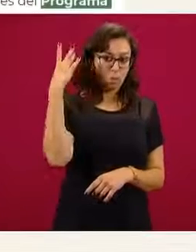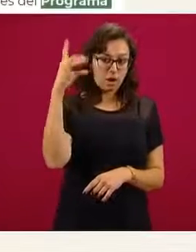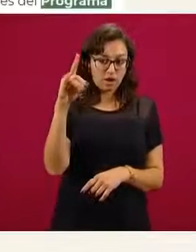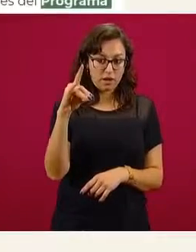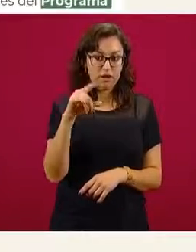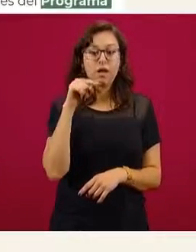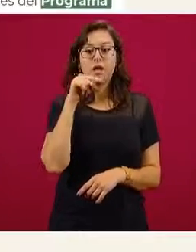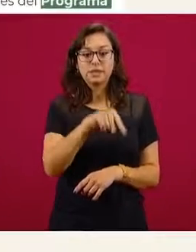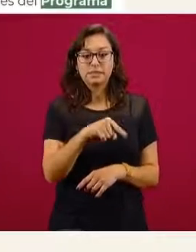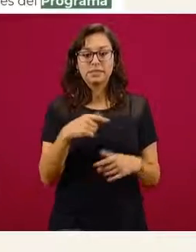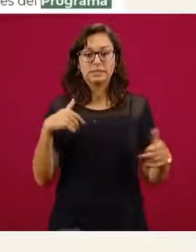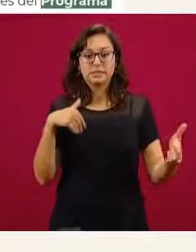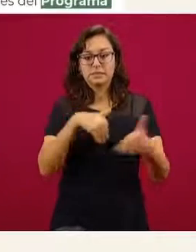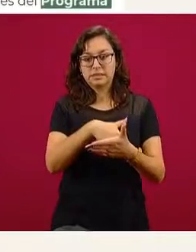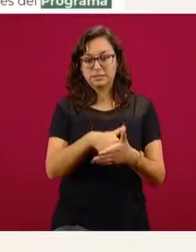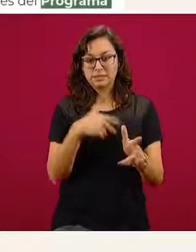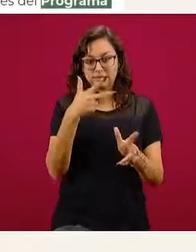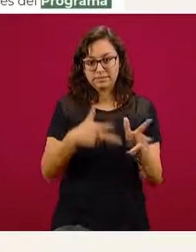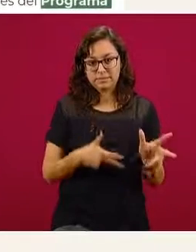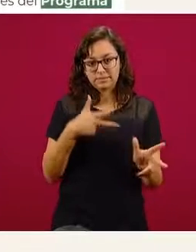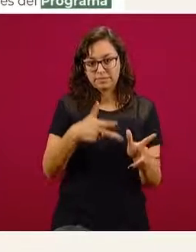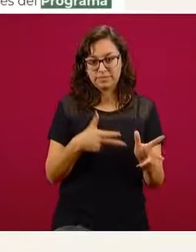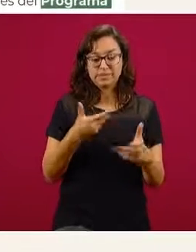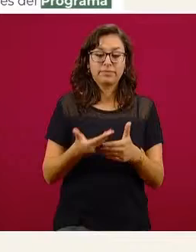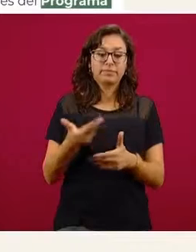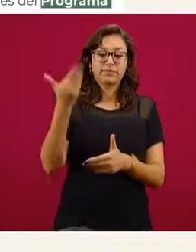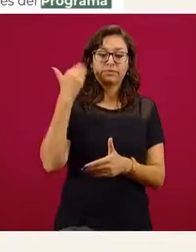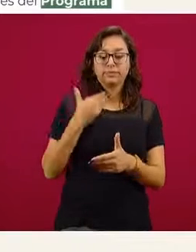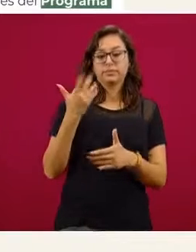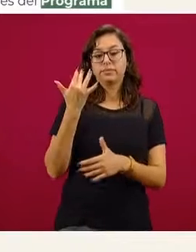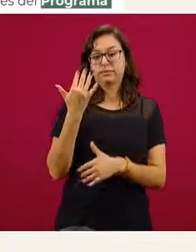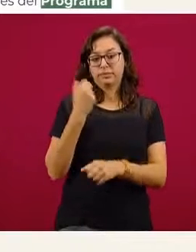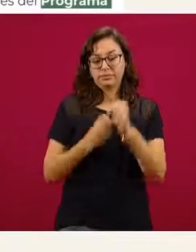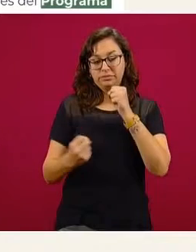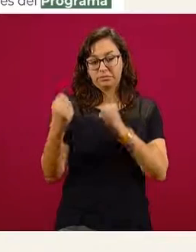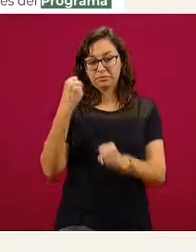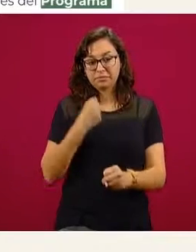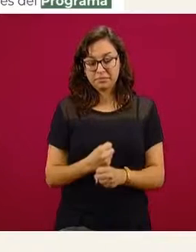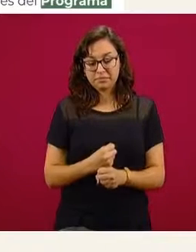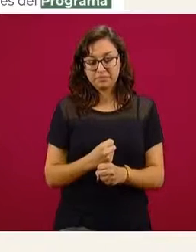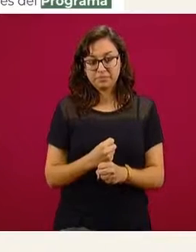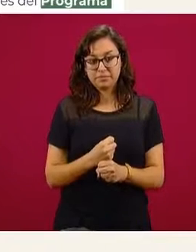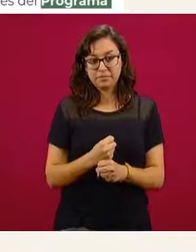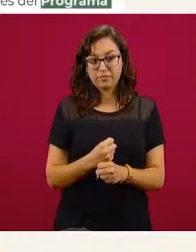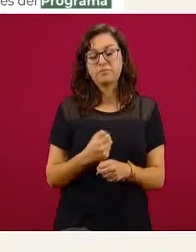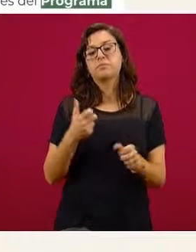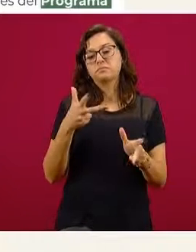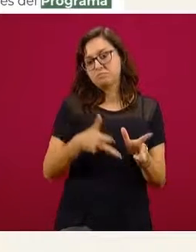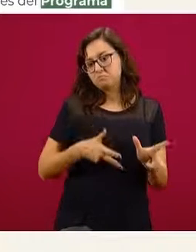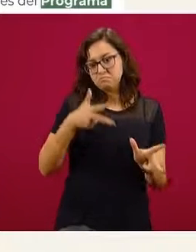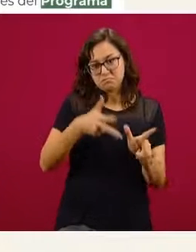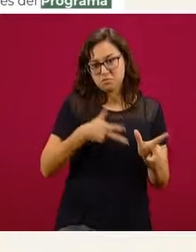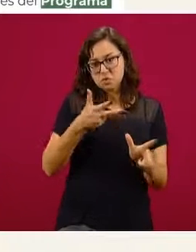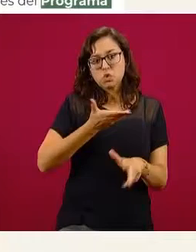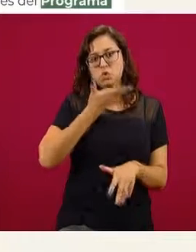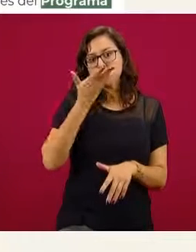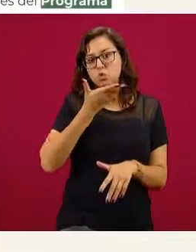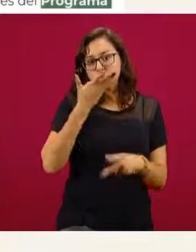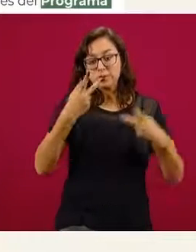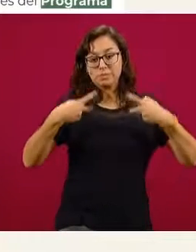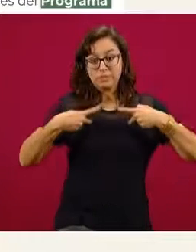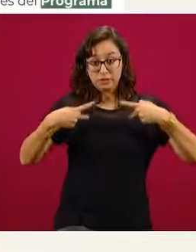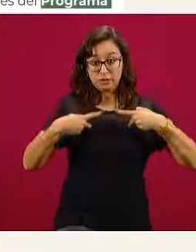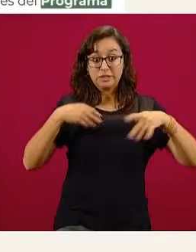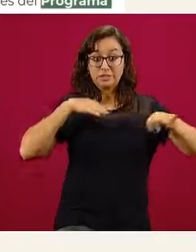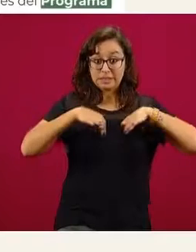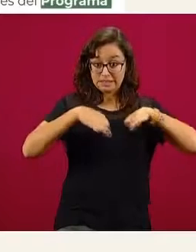la estación del ferrocarril, que desde hace 50 años fue ocupada en un inicio por los ferrocarrileros, es decir, los trabajadores